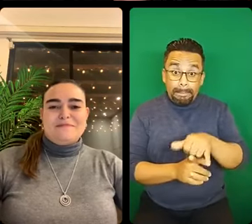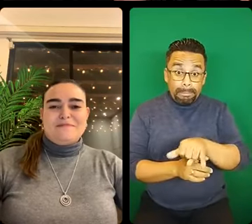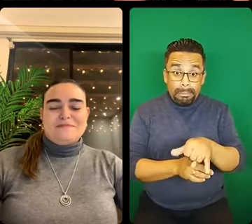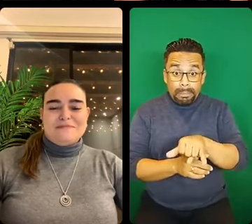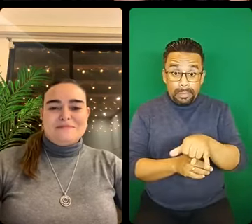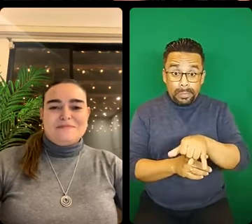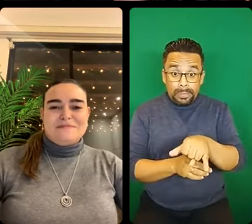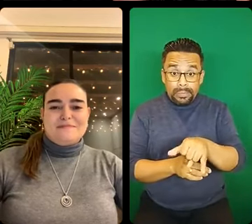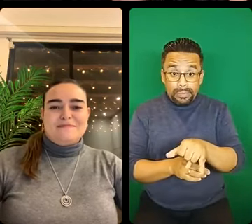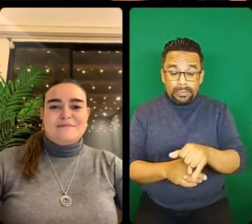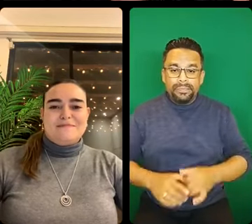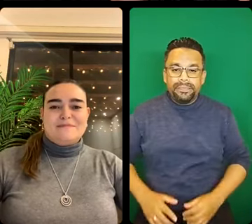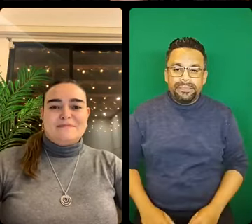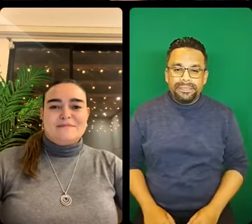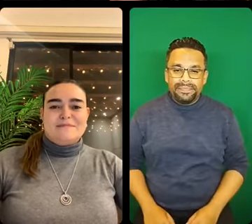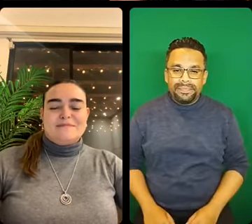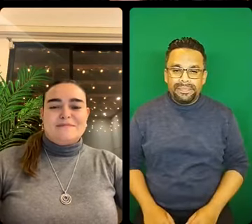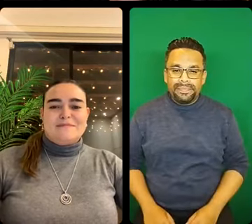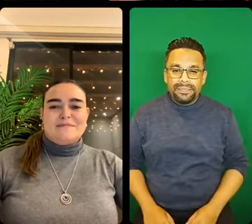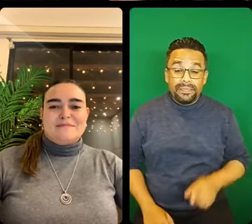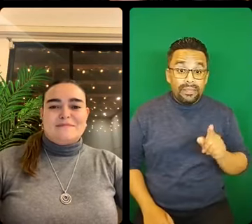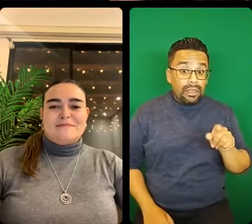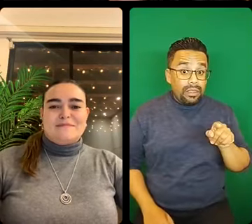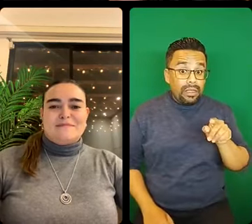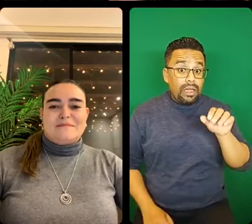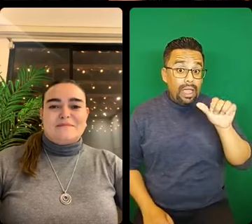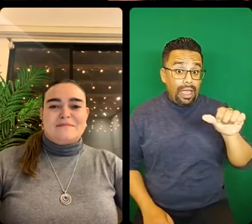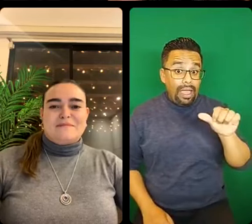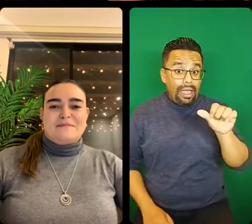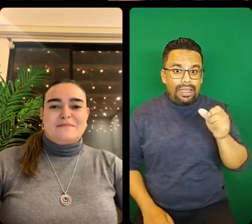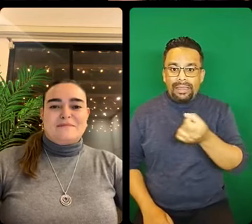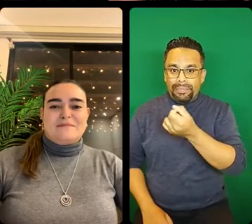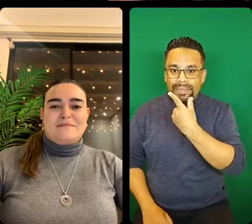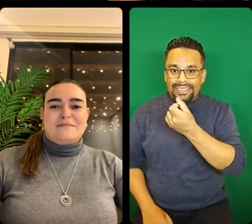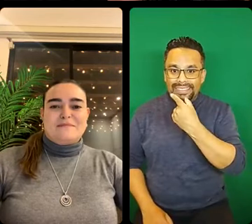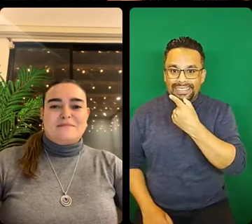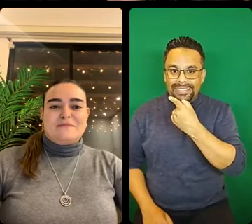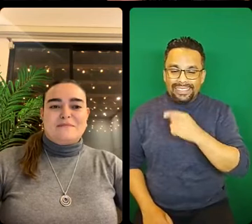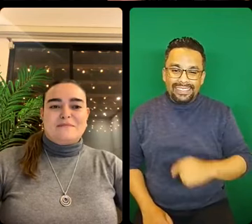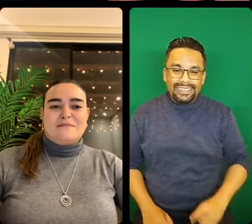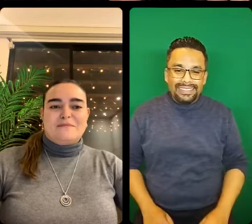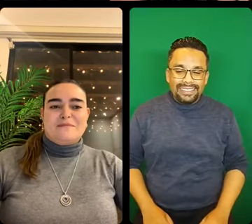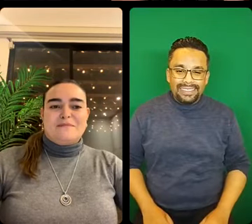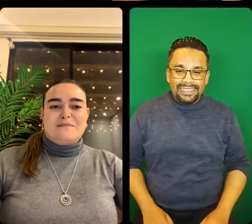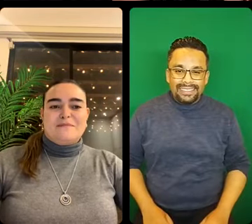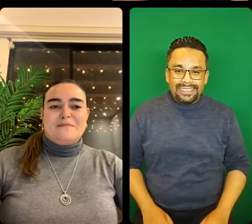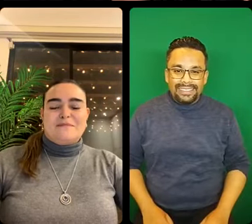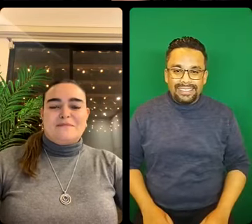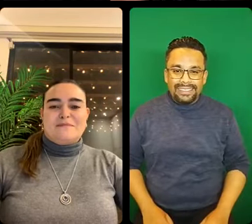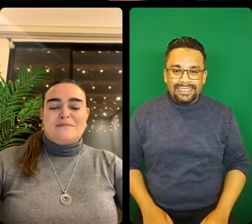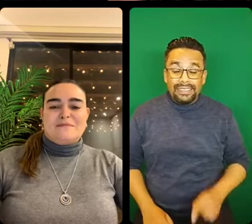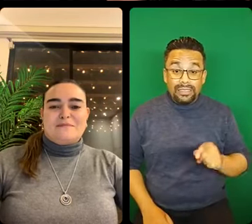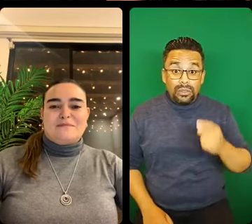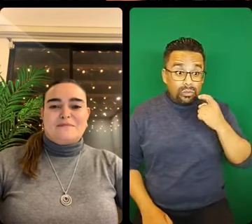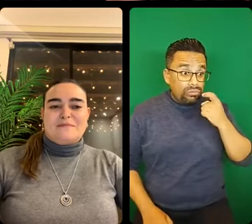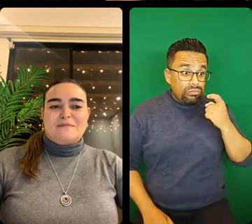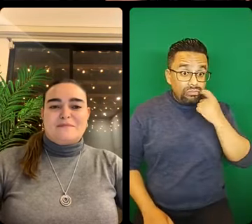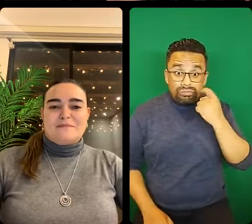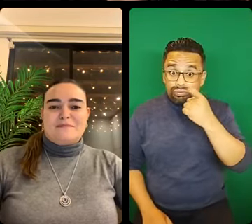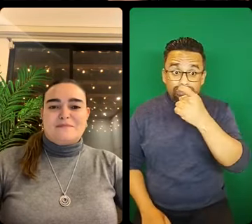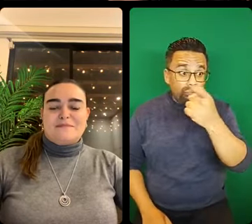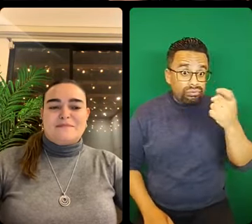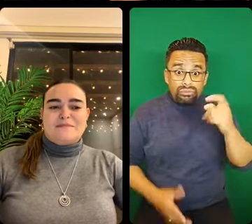Tocora, Bárbara y la Pastilla, Angie Nicole Alzate Valenzuela, Búsqueda de Soluciones,